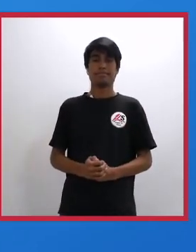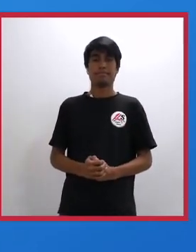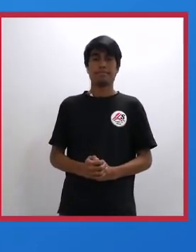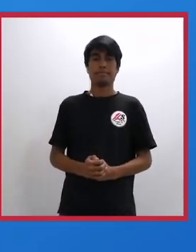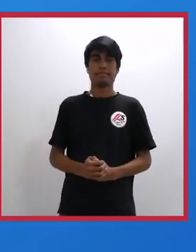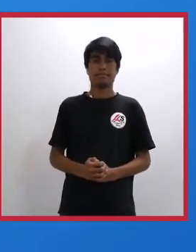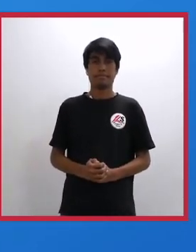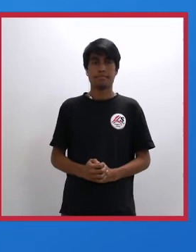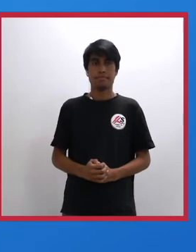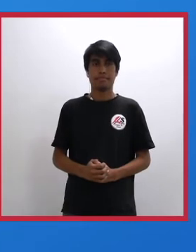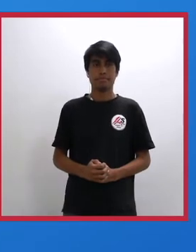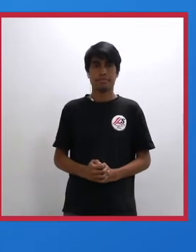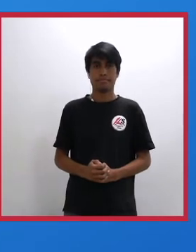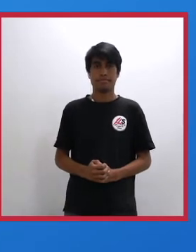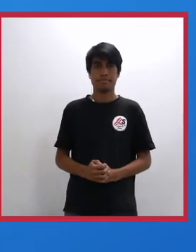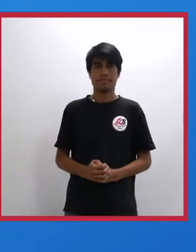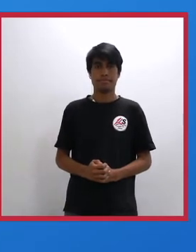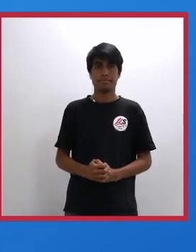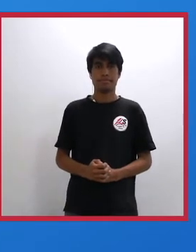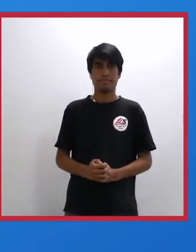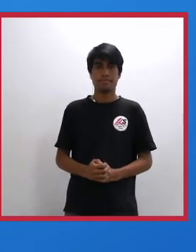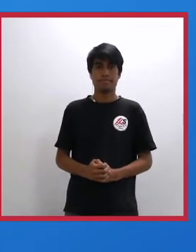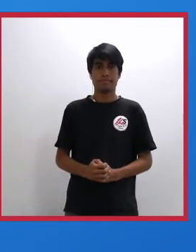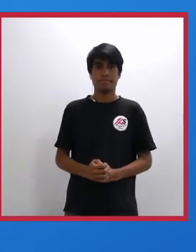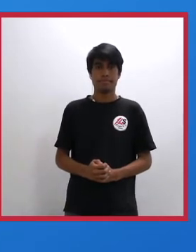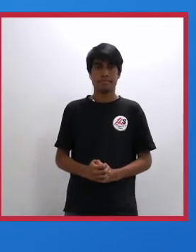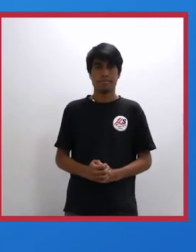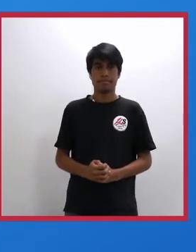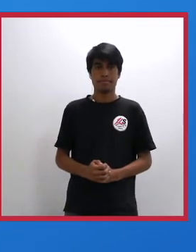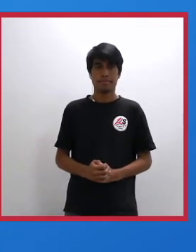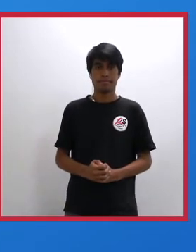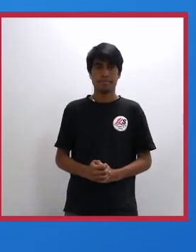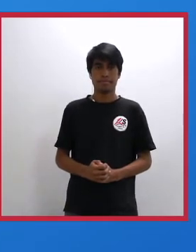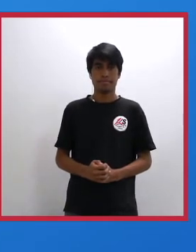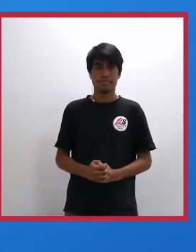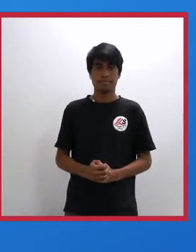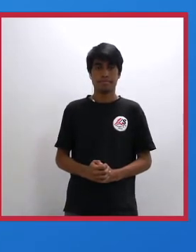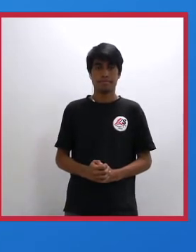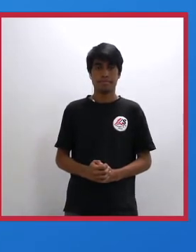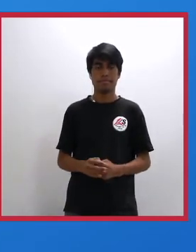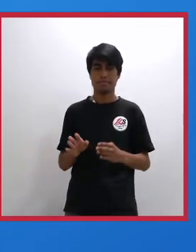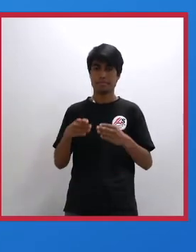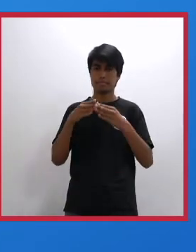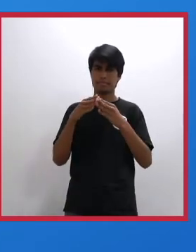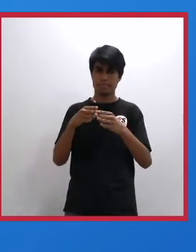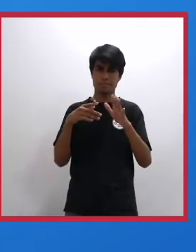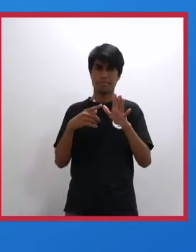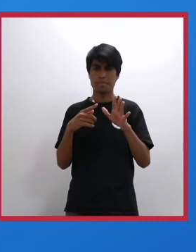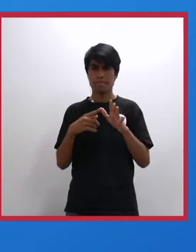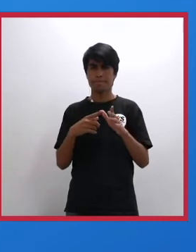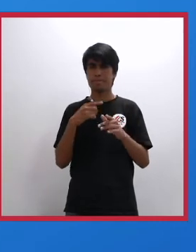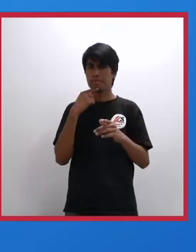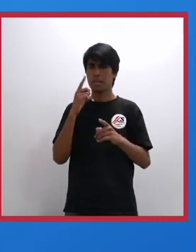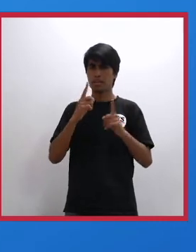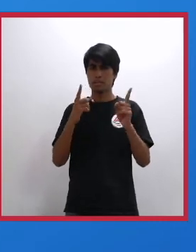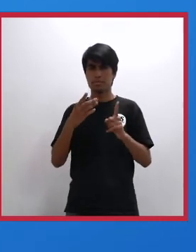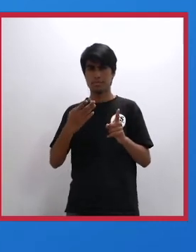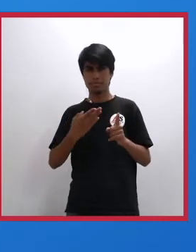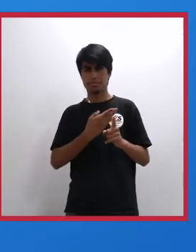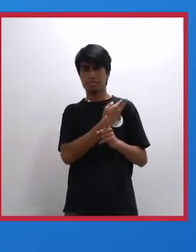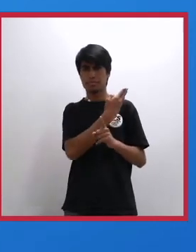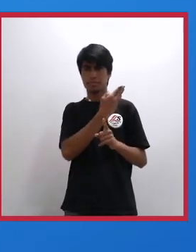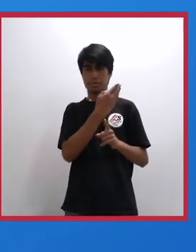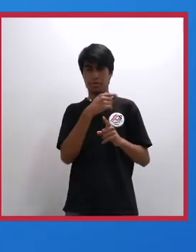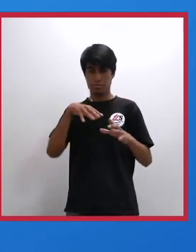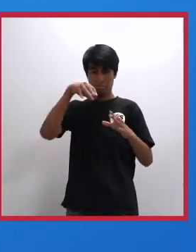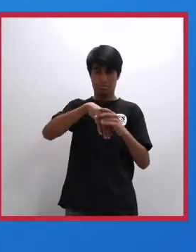Bueno, después dice, es cierto que aunque no sean accidentes en el sitio de obra, pero alrededor de la